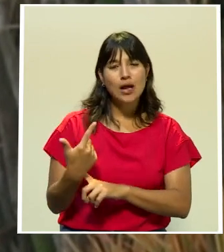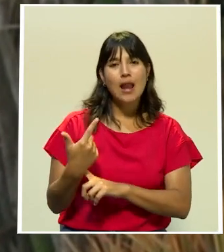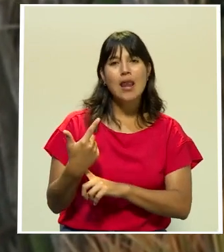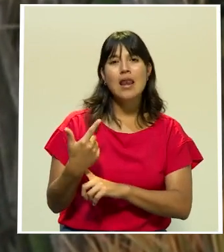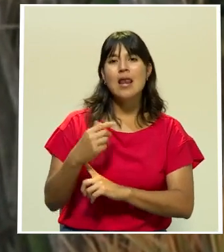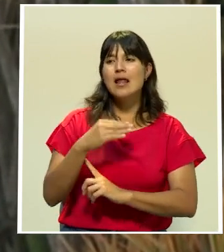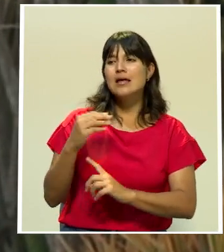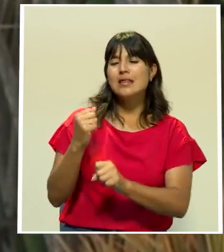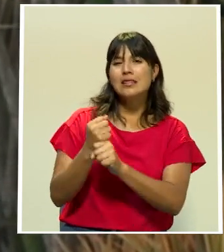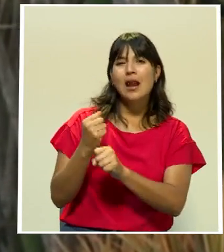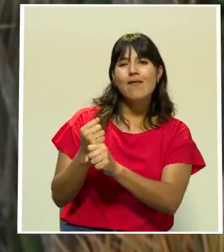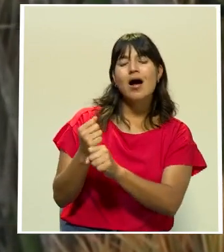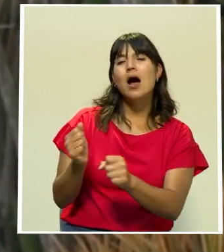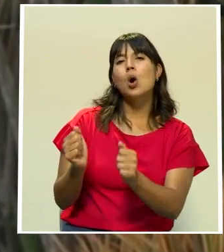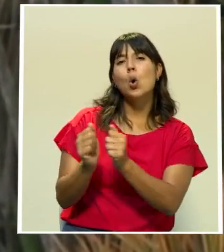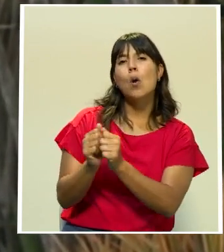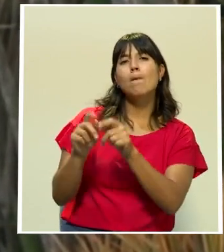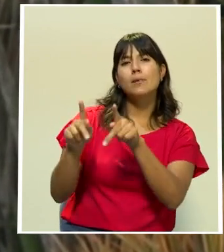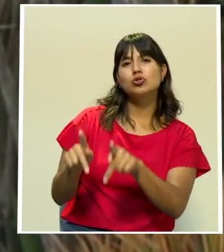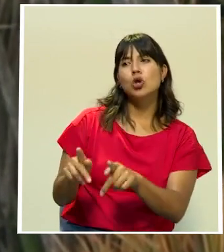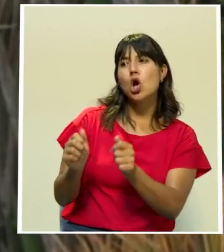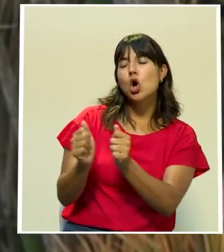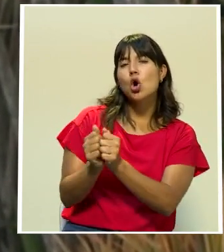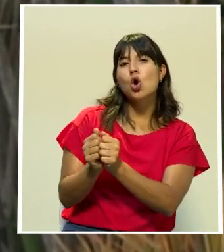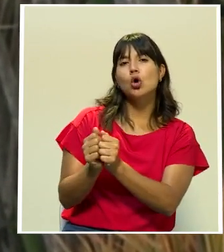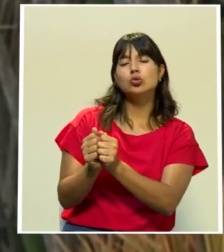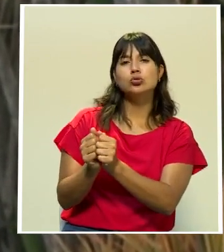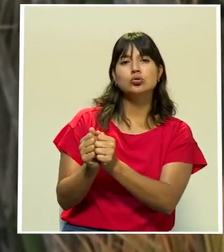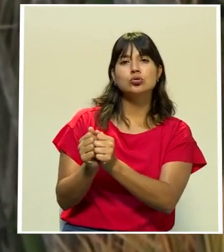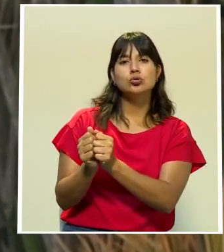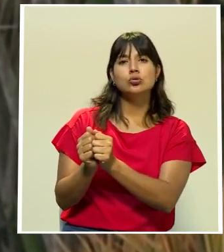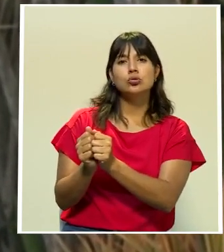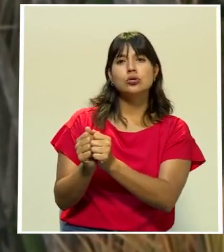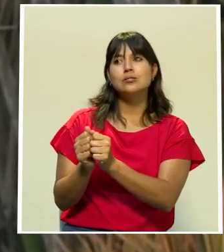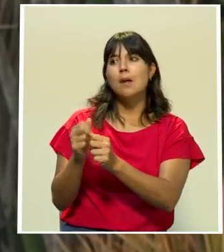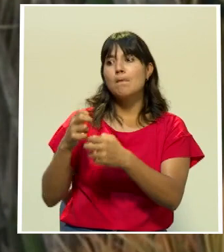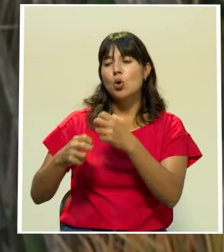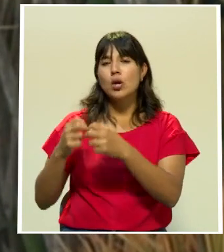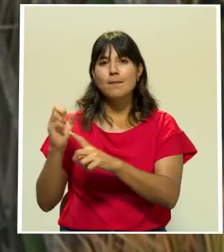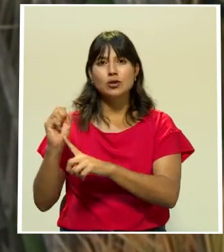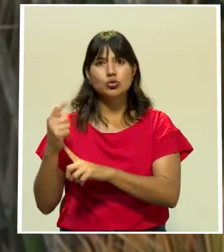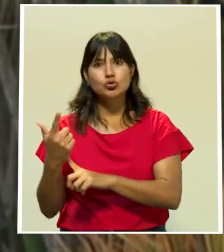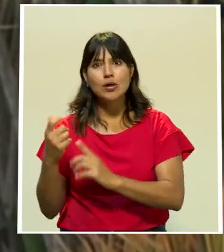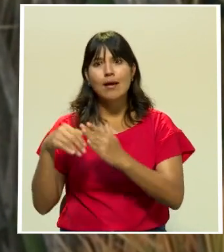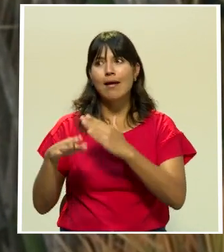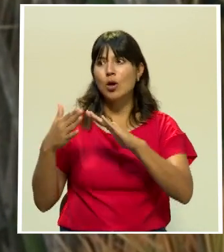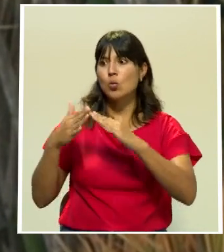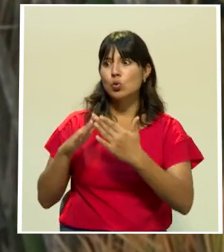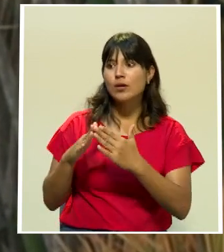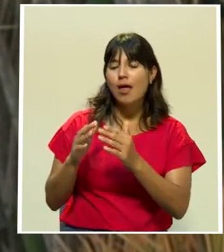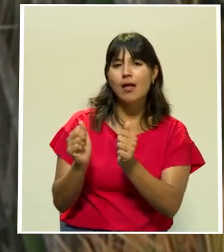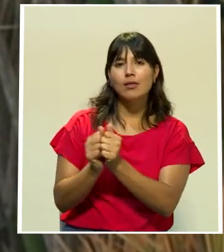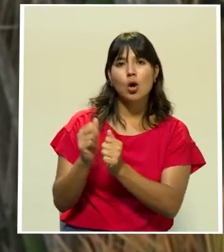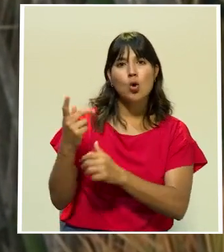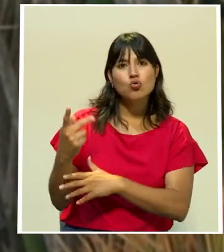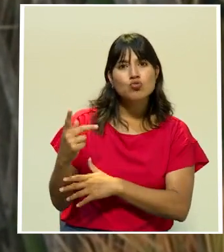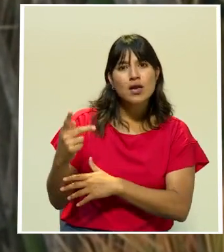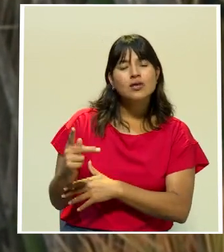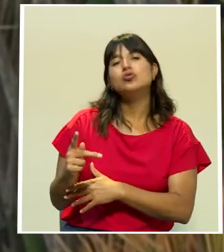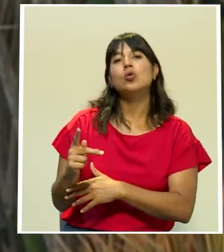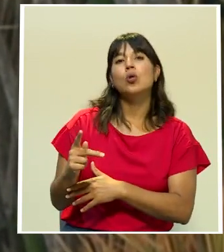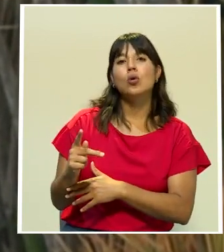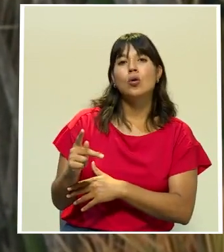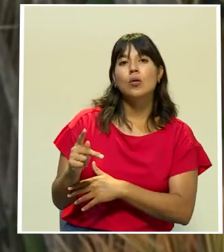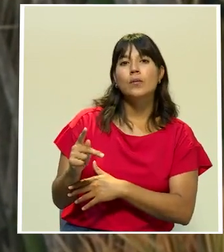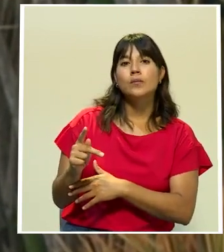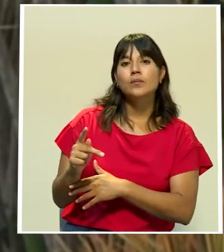con personas con dificultades sociales en comunidades en riesgo, que son de las primeras que el gobierno